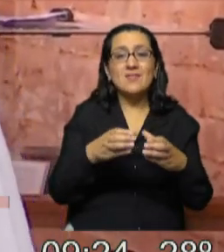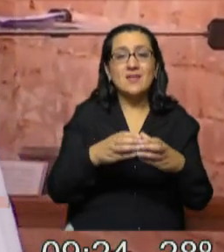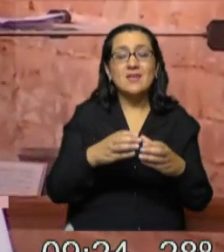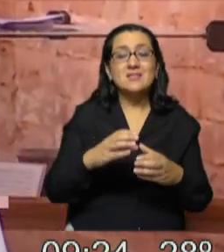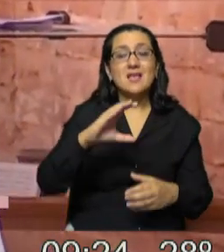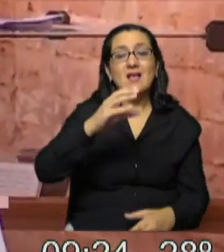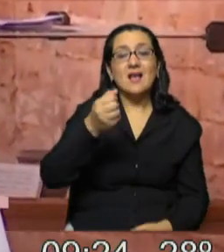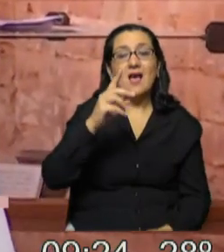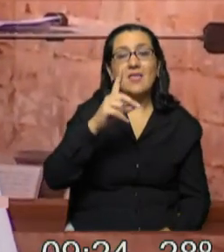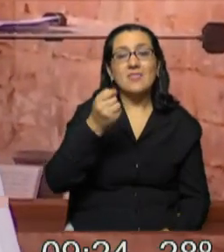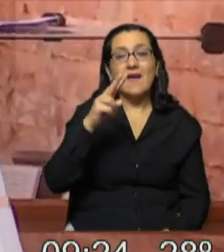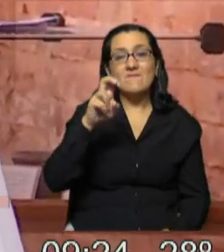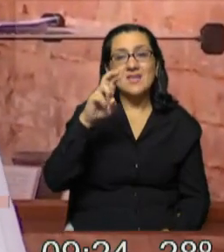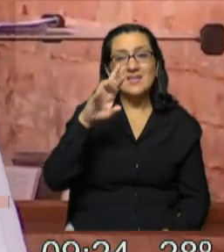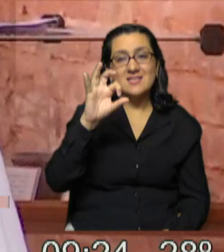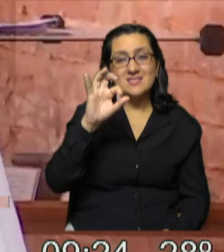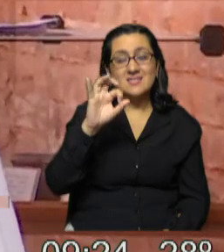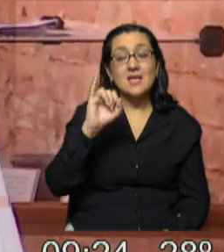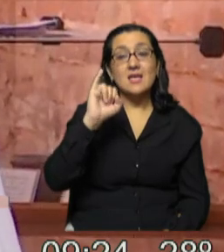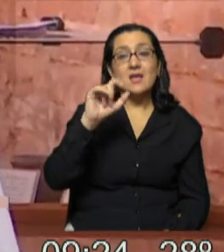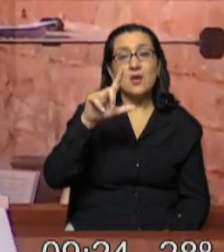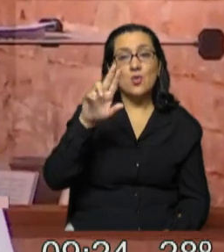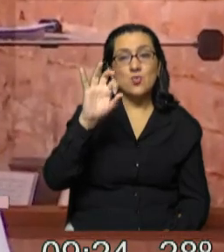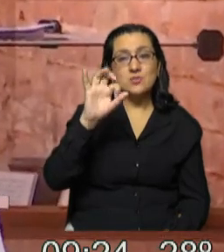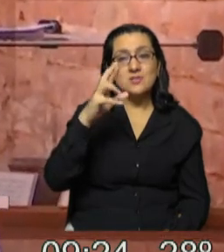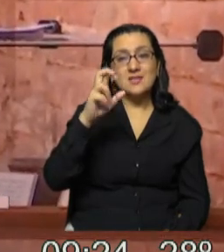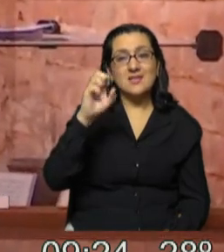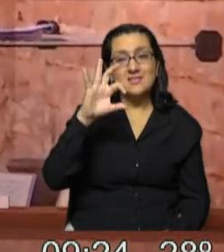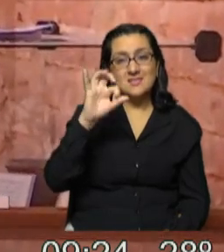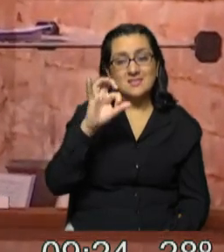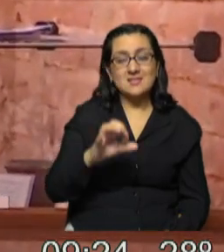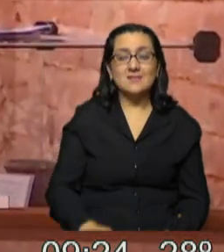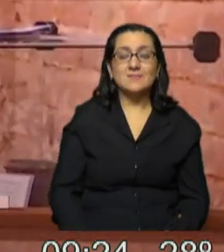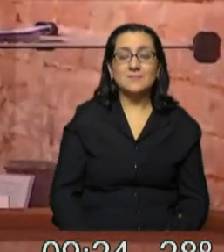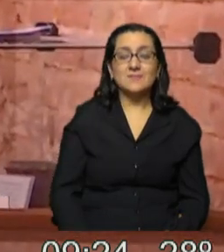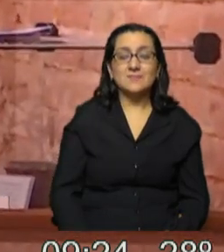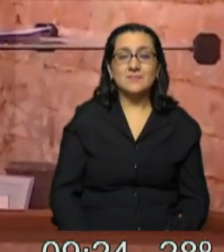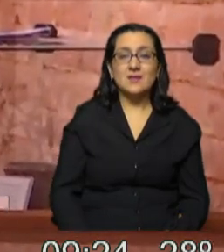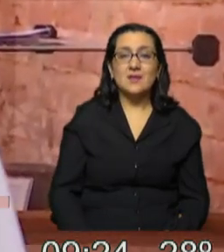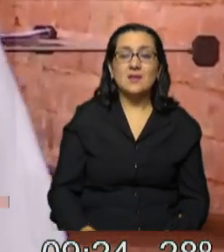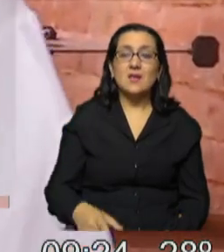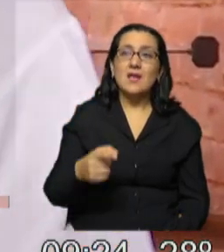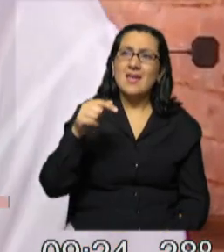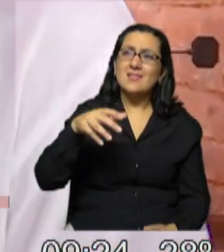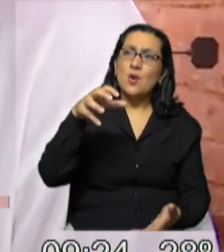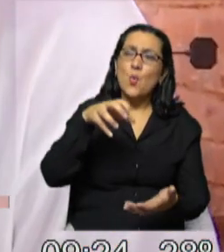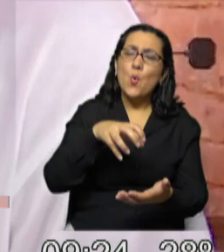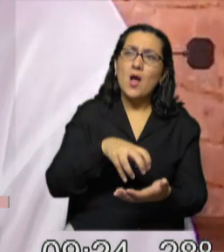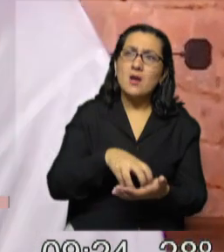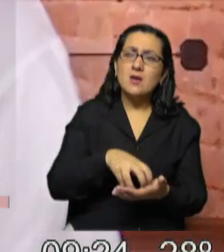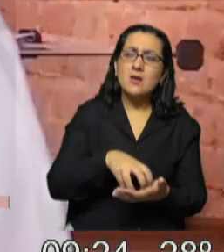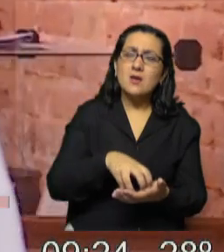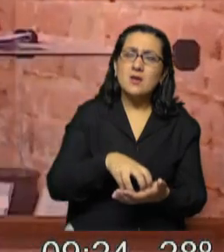también esto de traerla aquí al Cerro, ¿qué te hace pensar, qué te hace sentir? No, bueno, este lugar es como